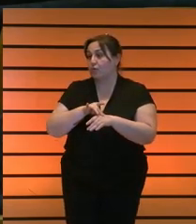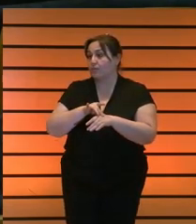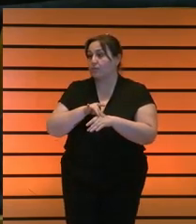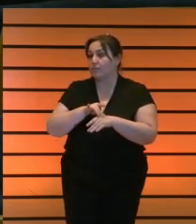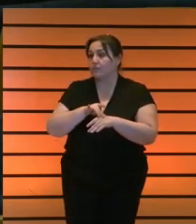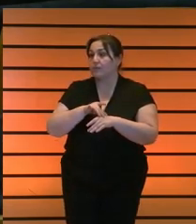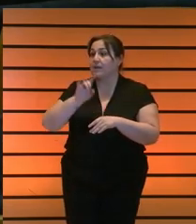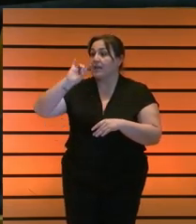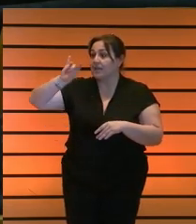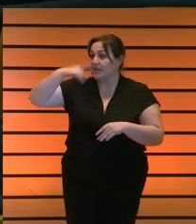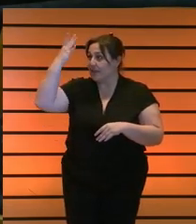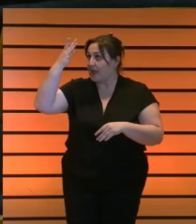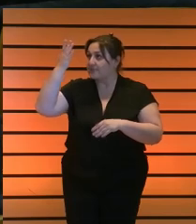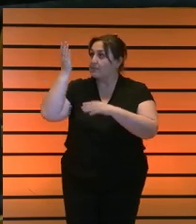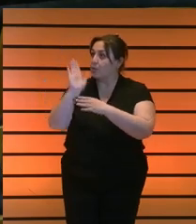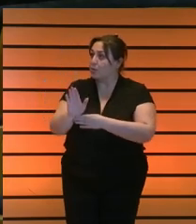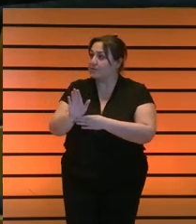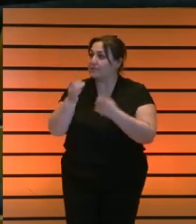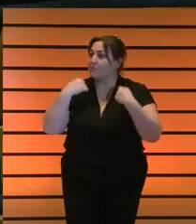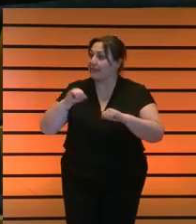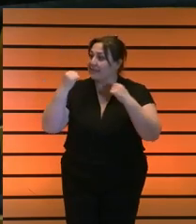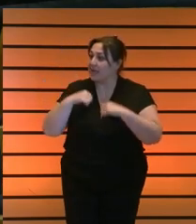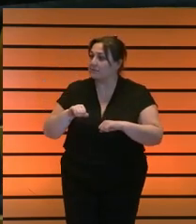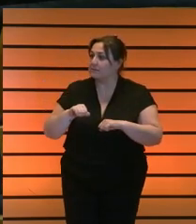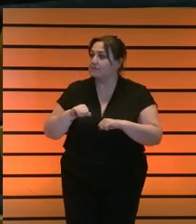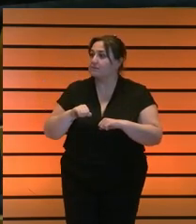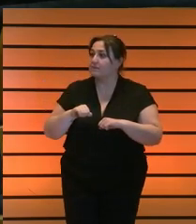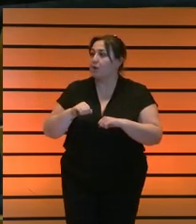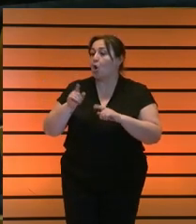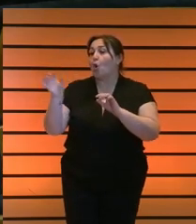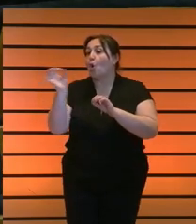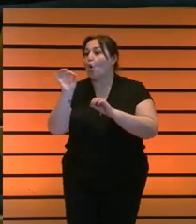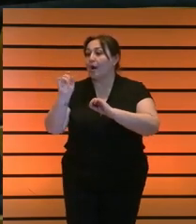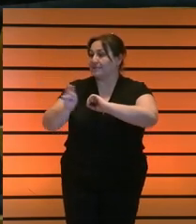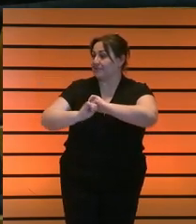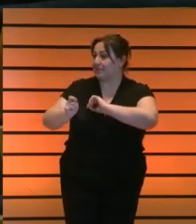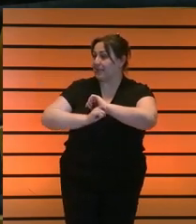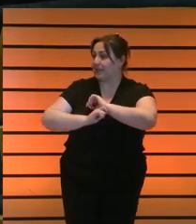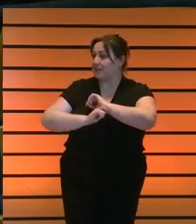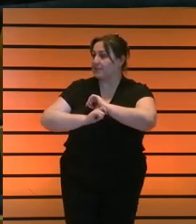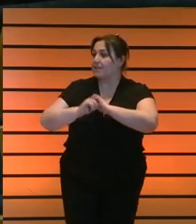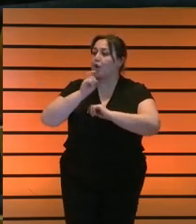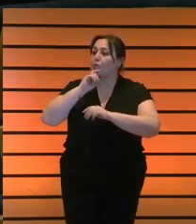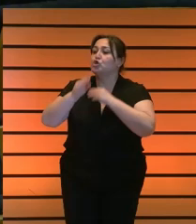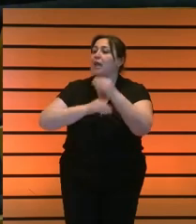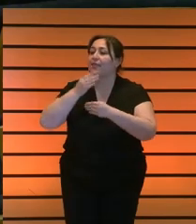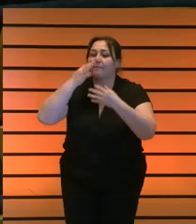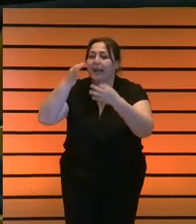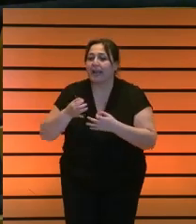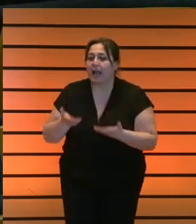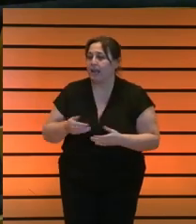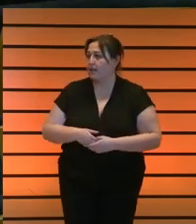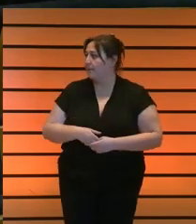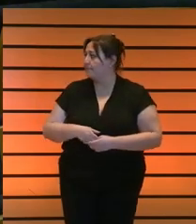ideas de propuestas prácticas estrategias recursos de cómo llevarlo a cabo para